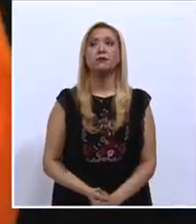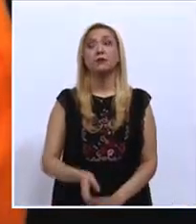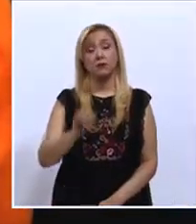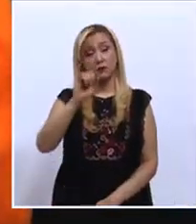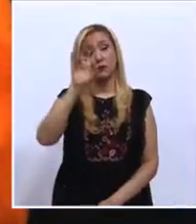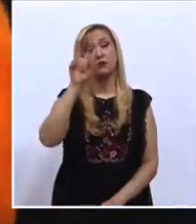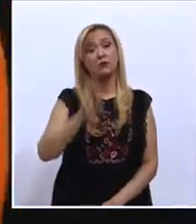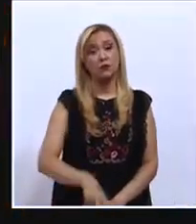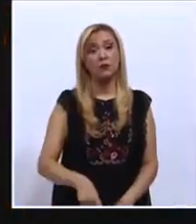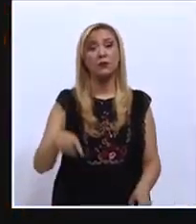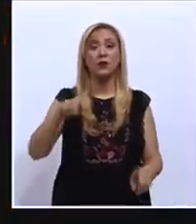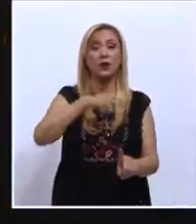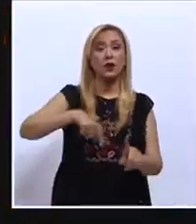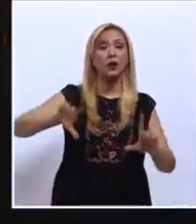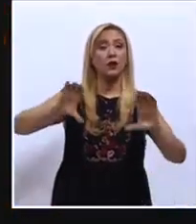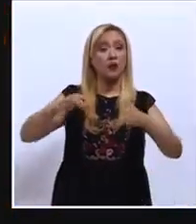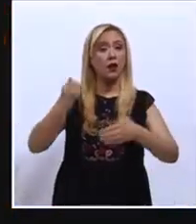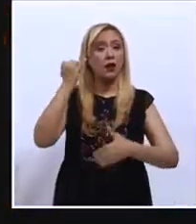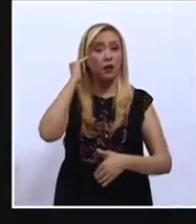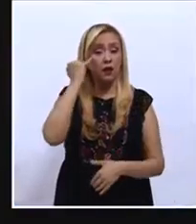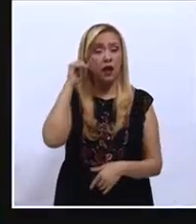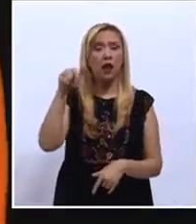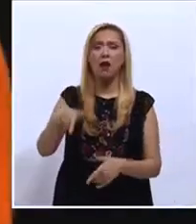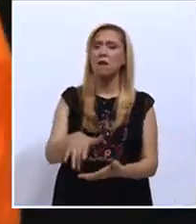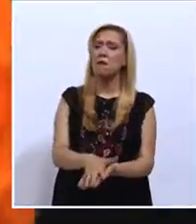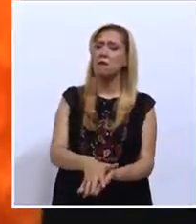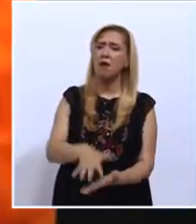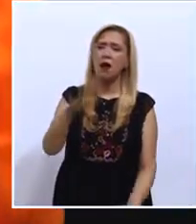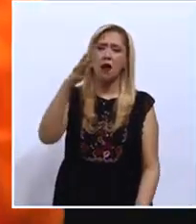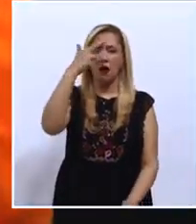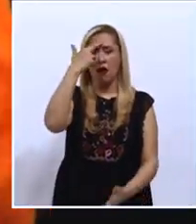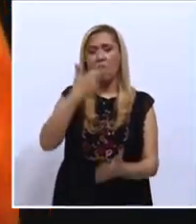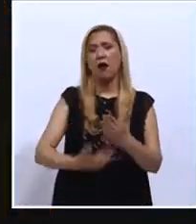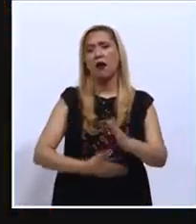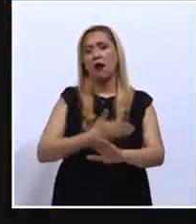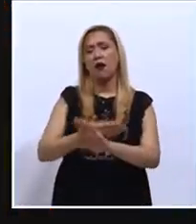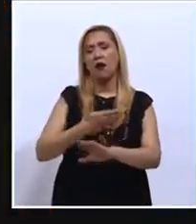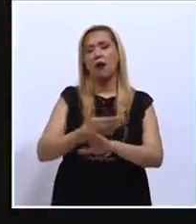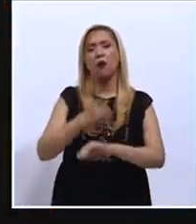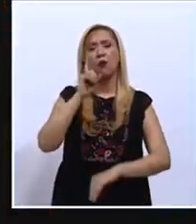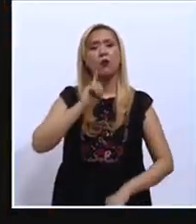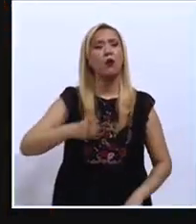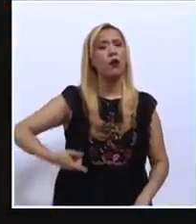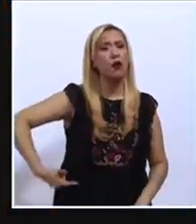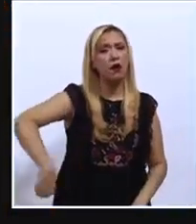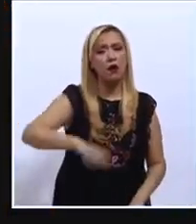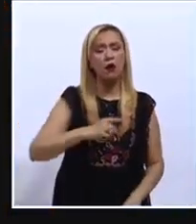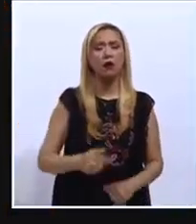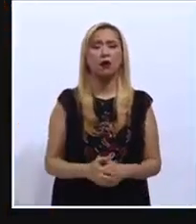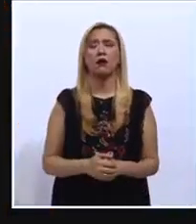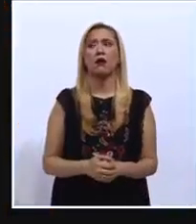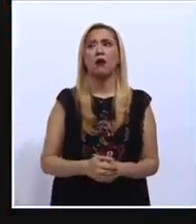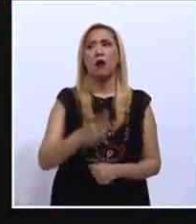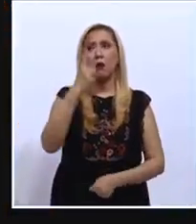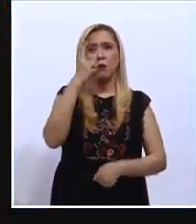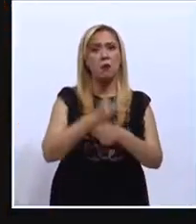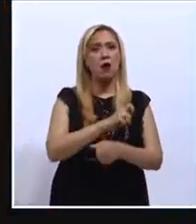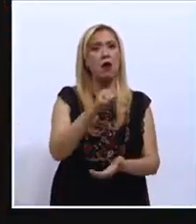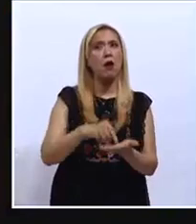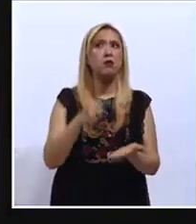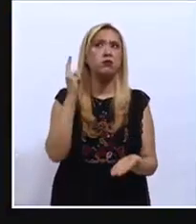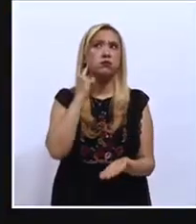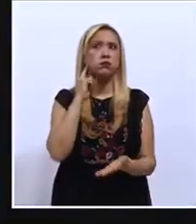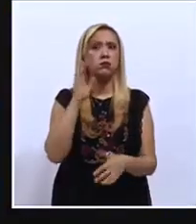Justamente en donde hay poblaciones indígenas es donde hay más violencia política en contra de las mujeres. Los primeros lugares